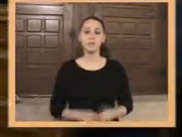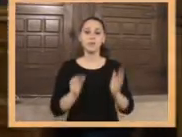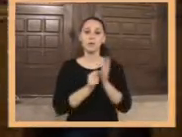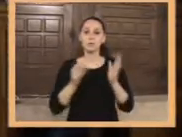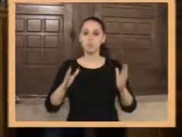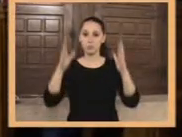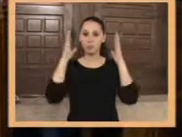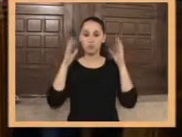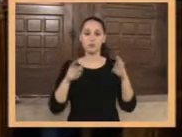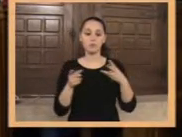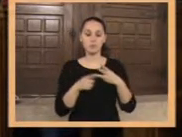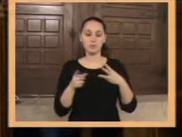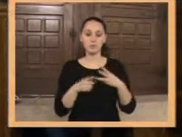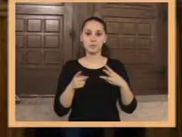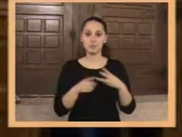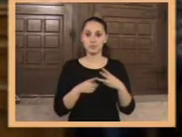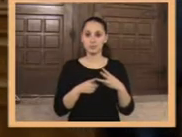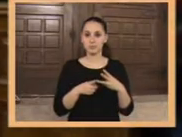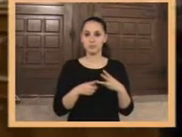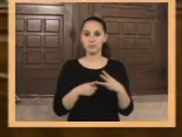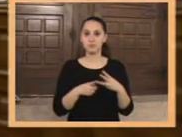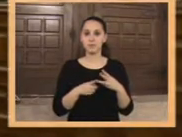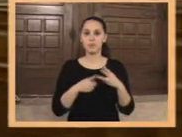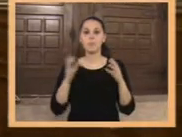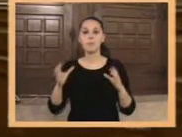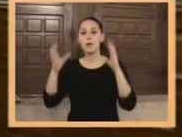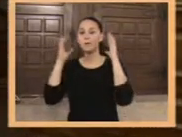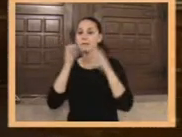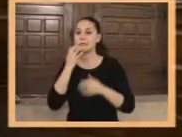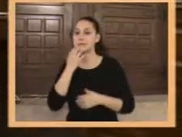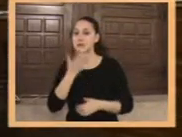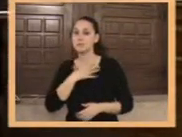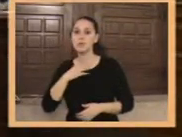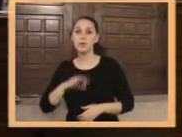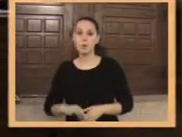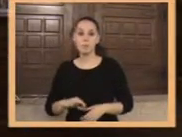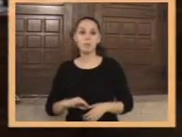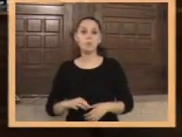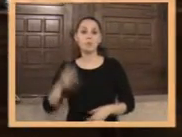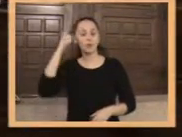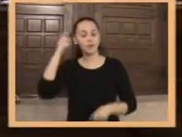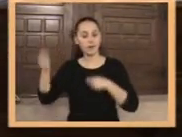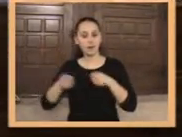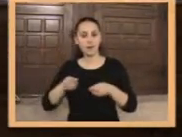punto. Y pasamos al tercer punto del orden del día, aprobación inicial si procede de la ordenanza municipal reguladora de la venta fuera de establecimiento